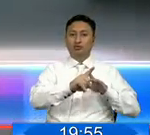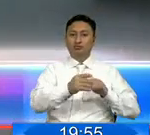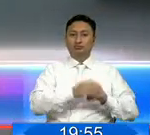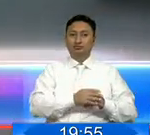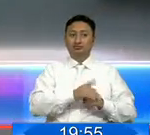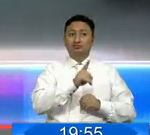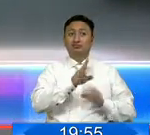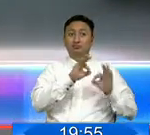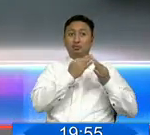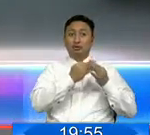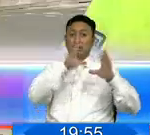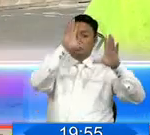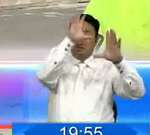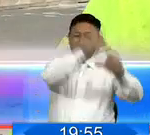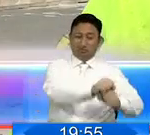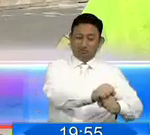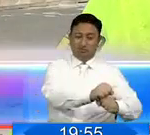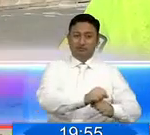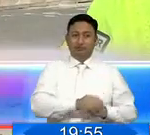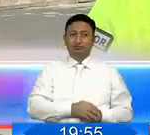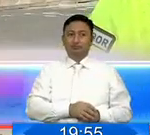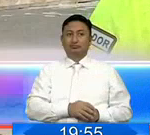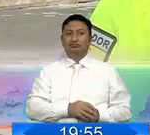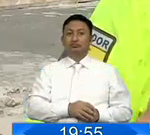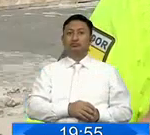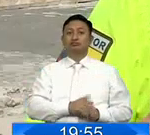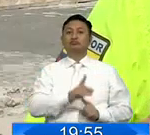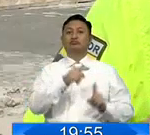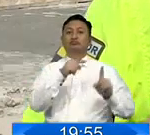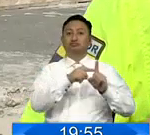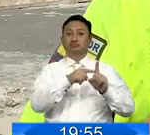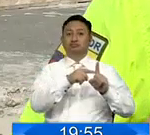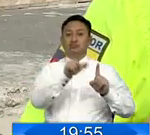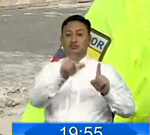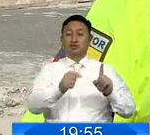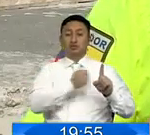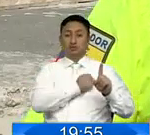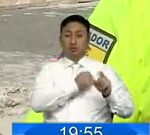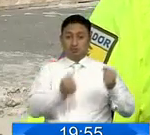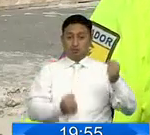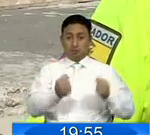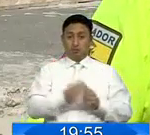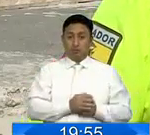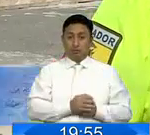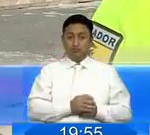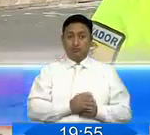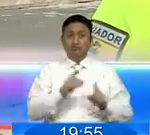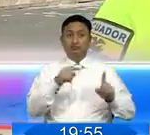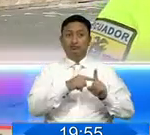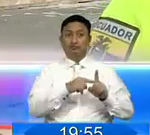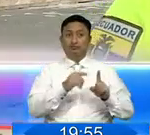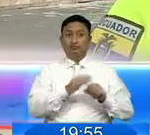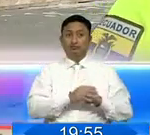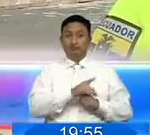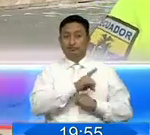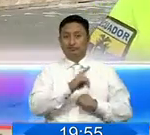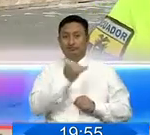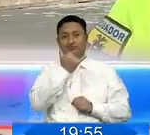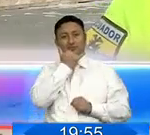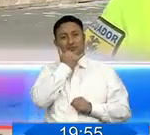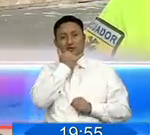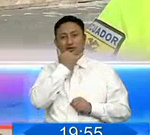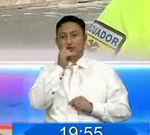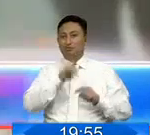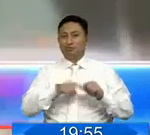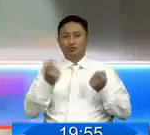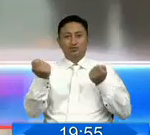por los familiares y vecinos. En este caso el victimario sería el propietario del vehículo, quien no manejó debidamente el tema